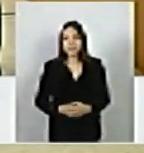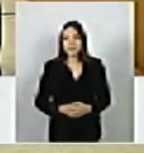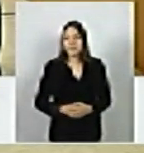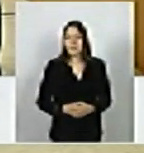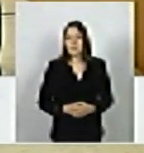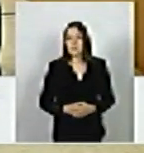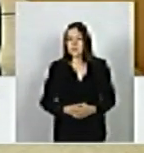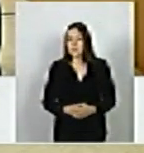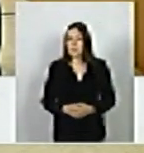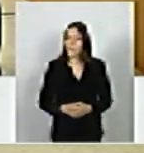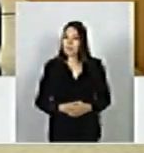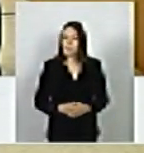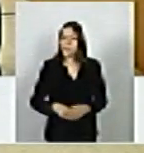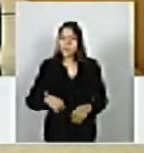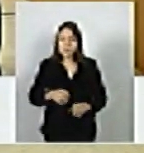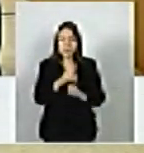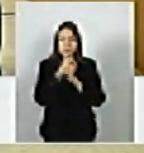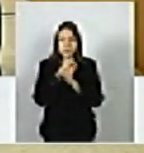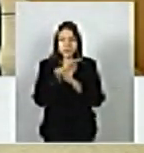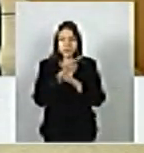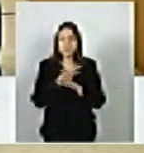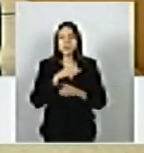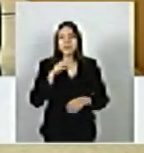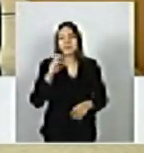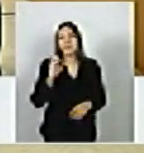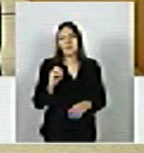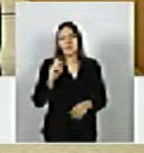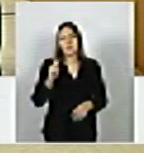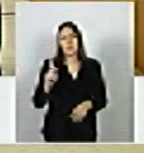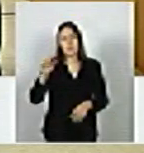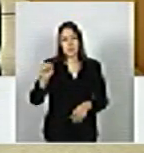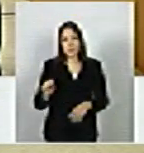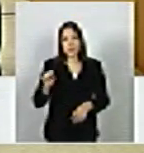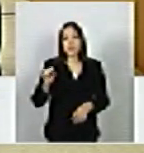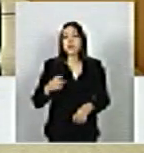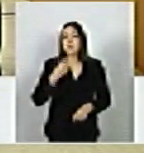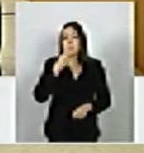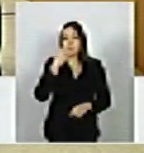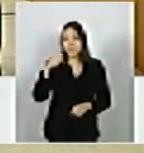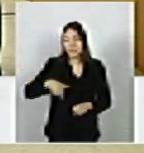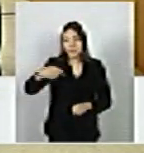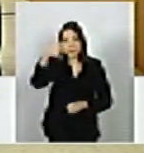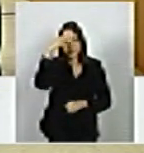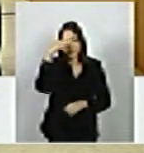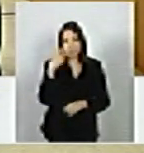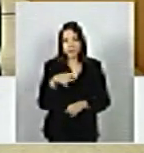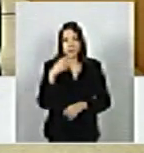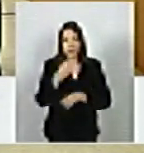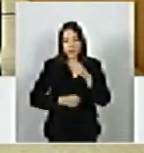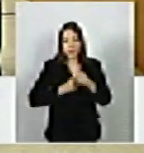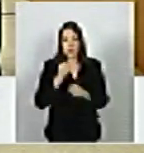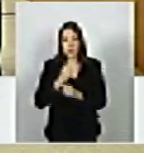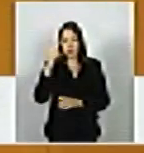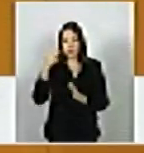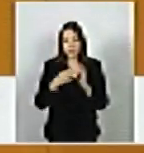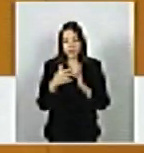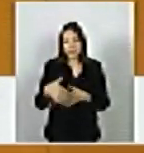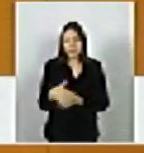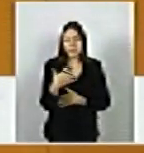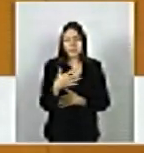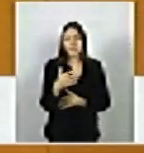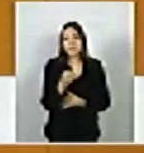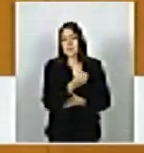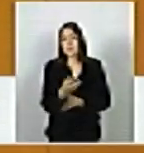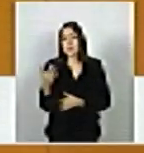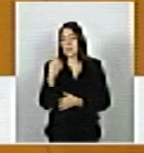Estimaciones de la Organización Panamericana de Salud indican que en México, en el 2015, por cada 100.000 habitantes, el cáncer de